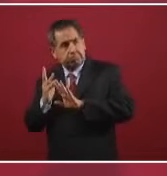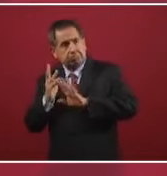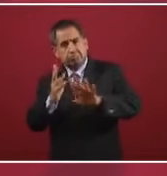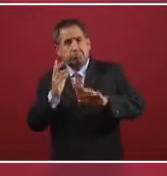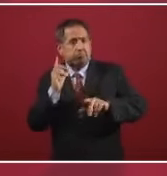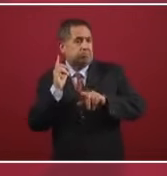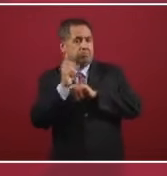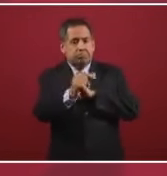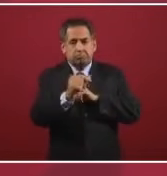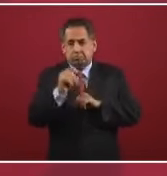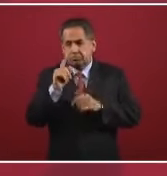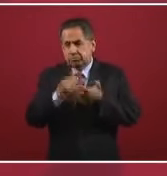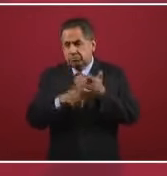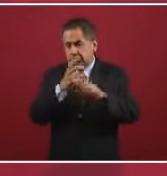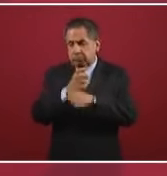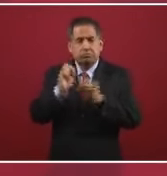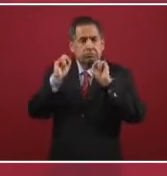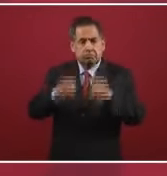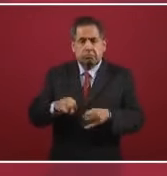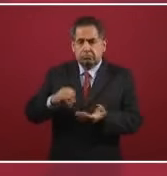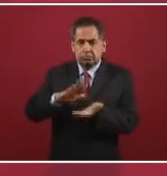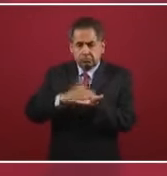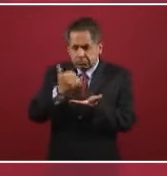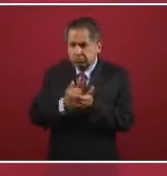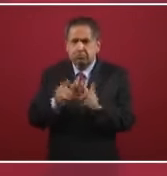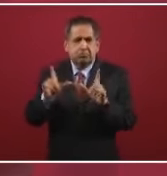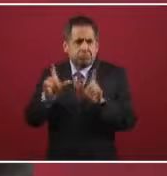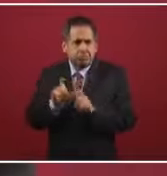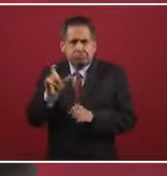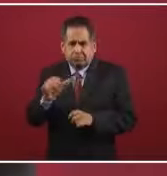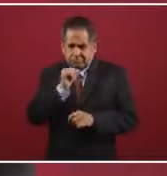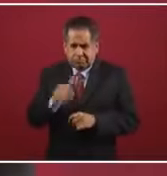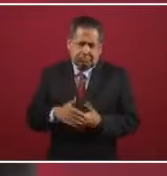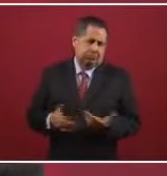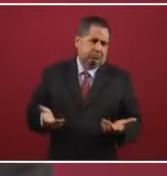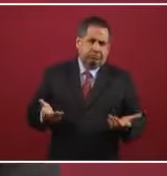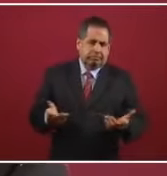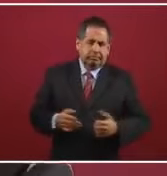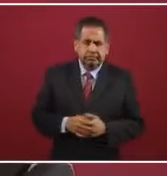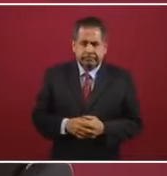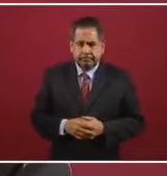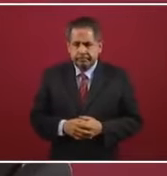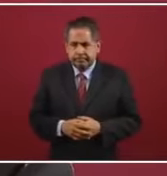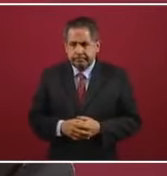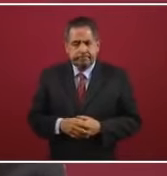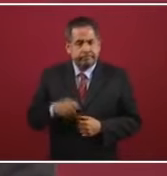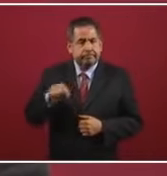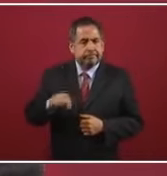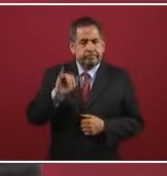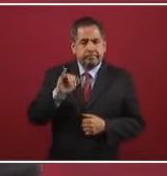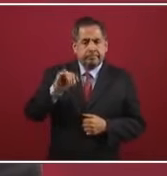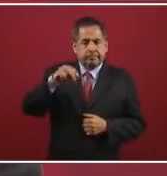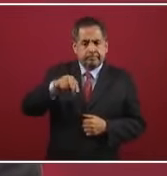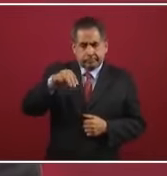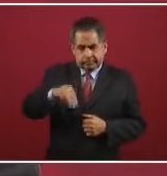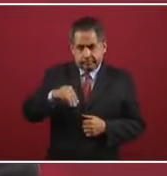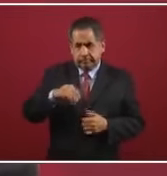sin identificarse y sin ningún estatus legal. Lo que ha estado haciendo el INAMI, puso unas mesas de